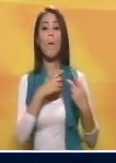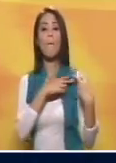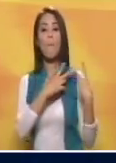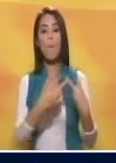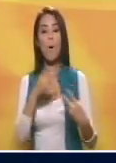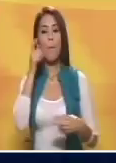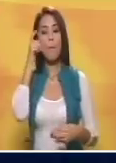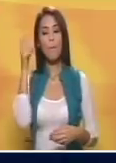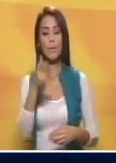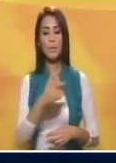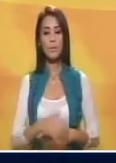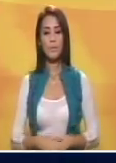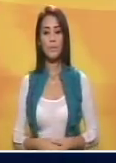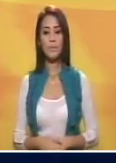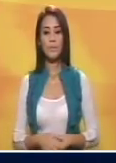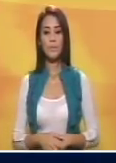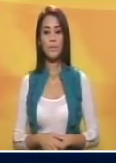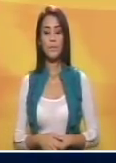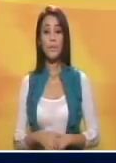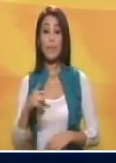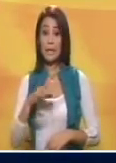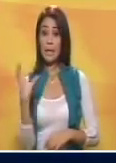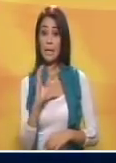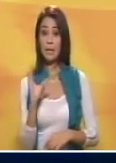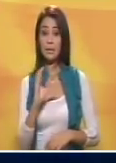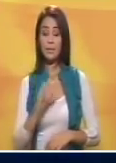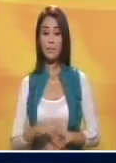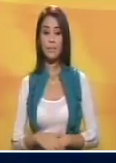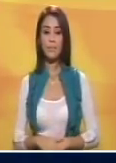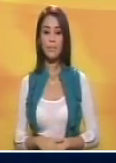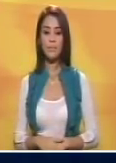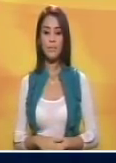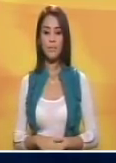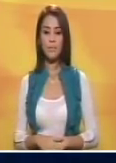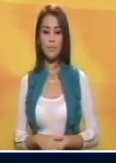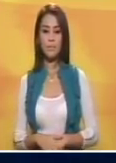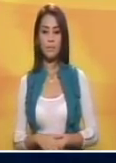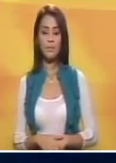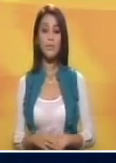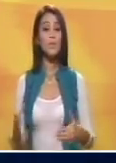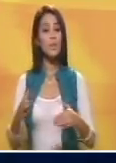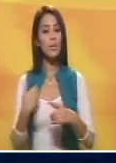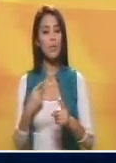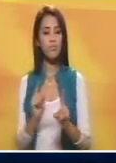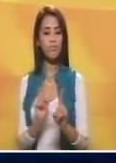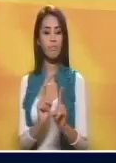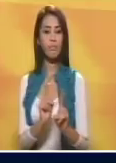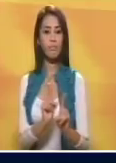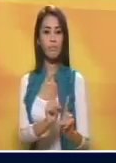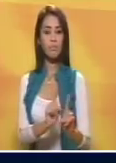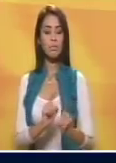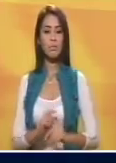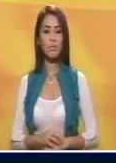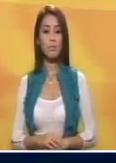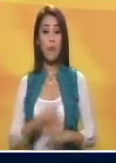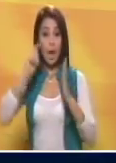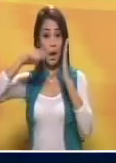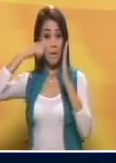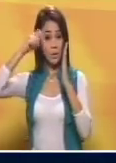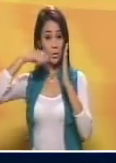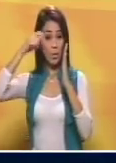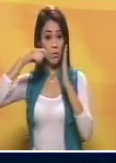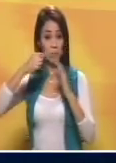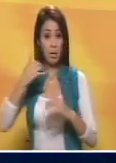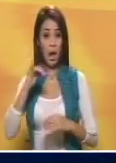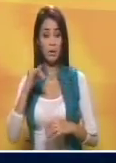del norte de la ciudad de Caracas, en la zona norte. Los capturamos, los veníamos siguiendo. Tenemos grabaciones,